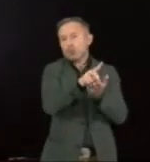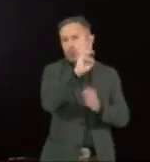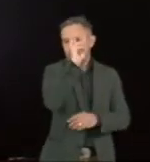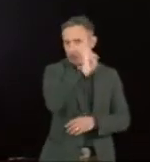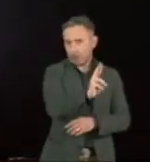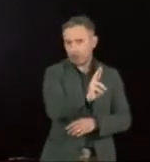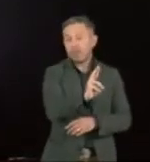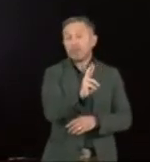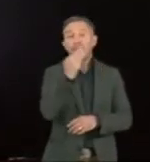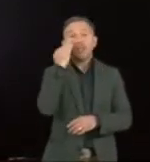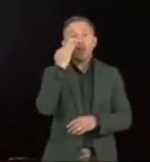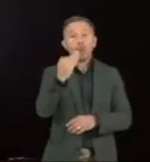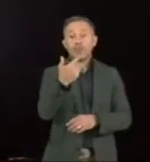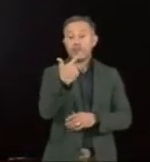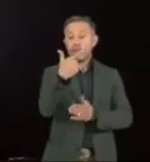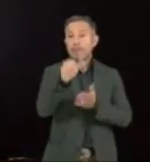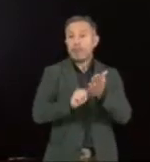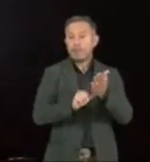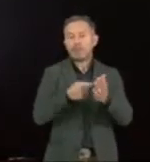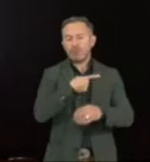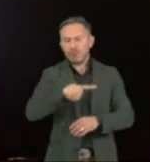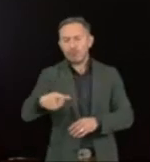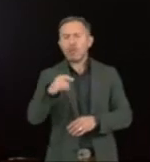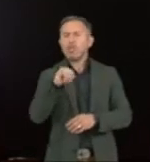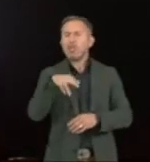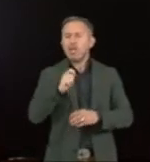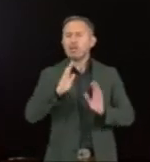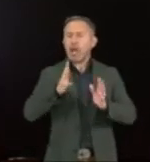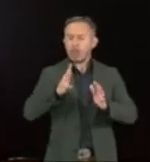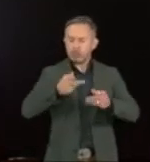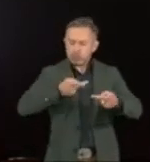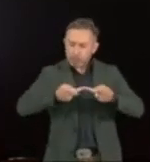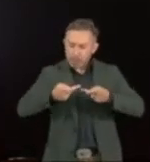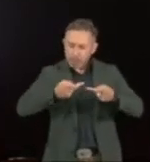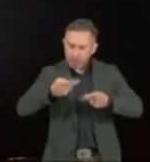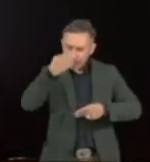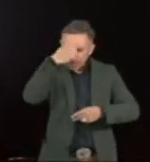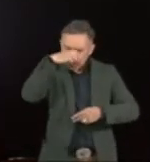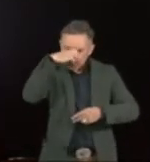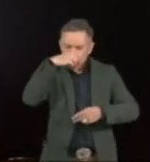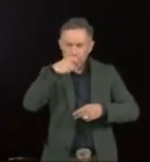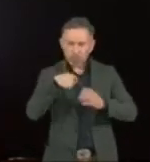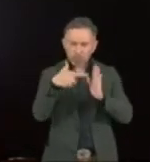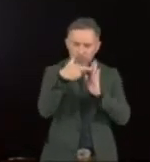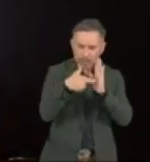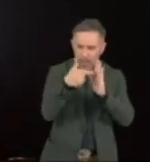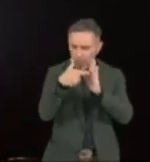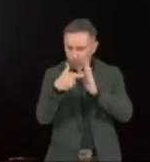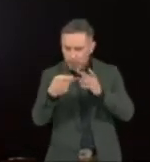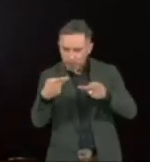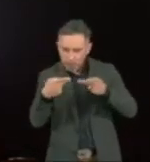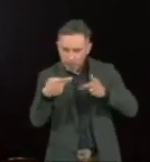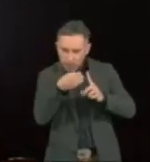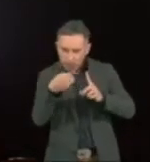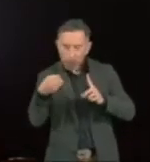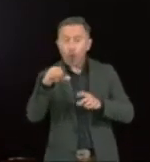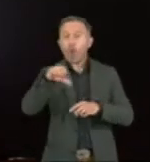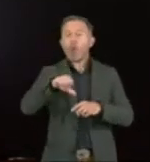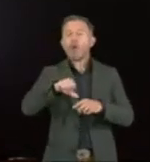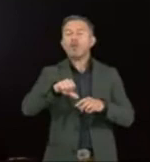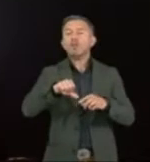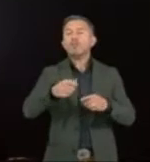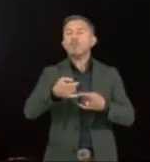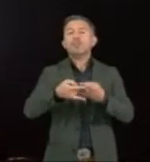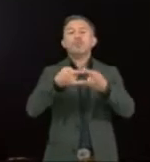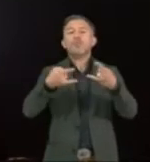siete meses el ine ha venido desplegando su experiencia y tomado las decisiones que han sido necesarias para que el día de hoy se realizara el primer ejercicio